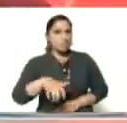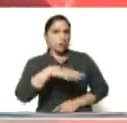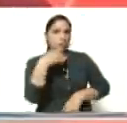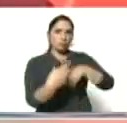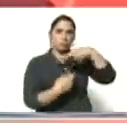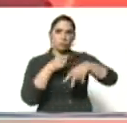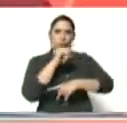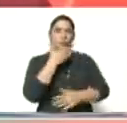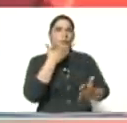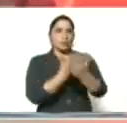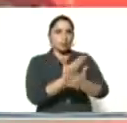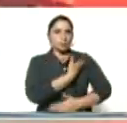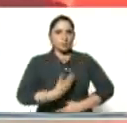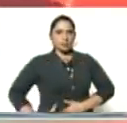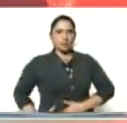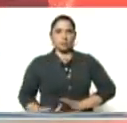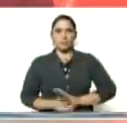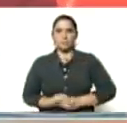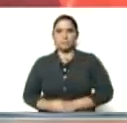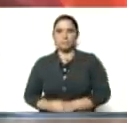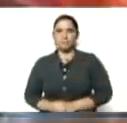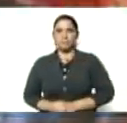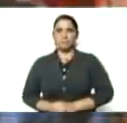revolución. Gracias, compañero presidente.